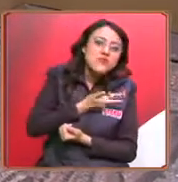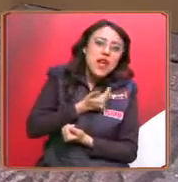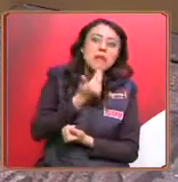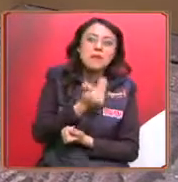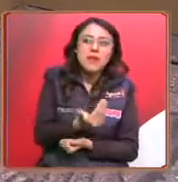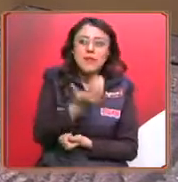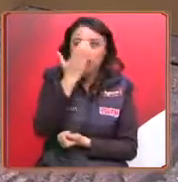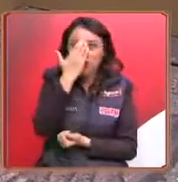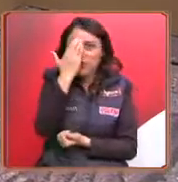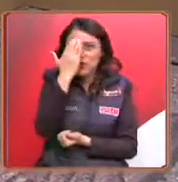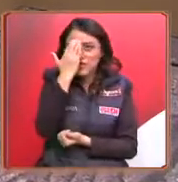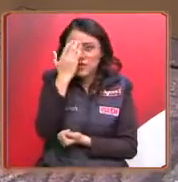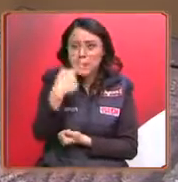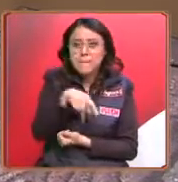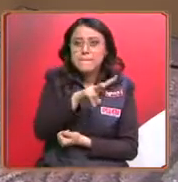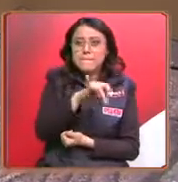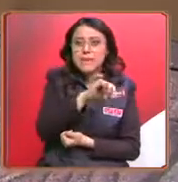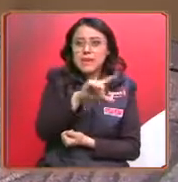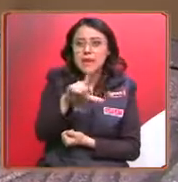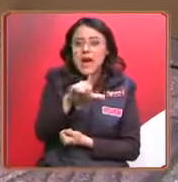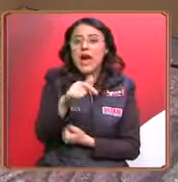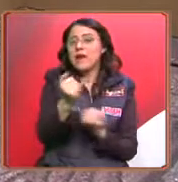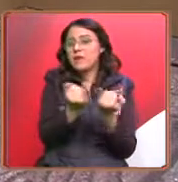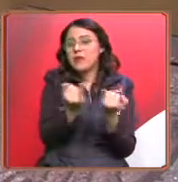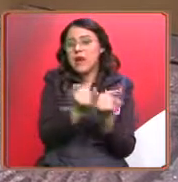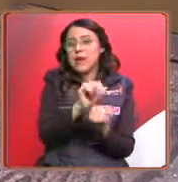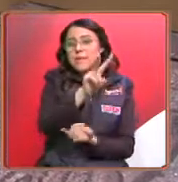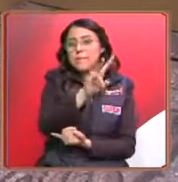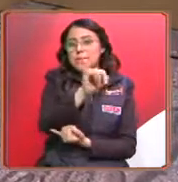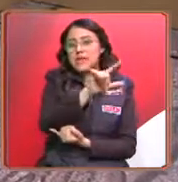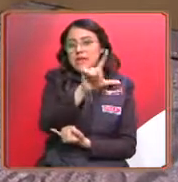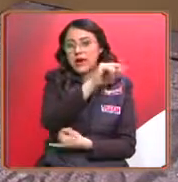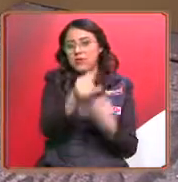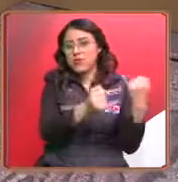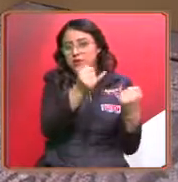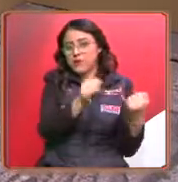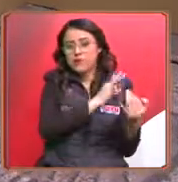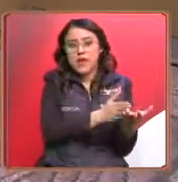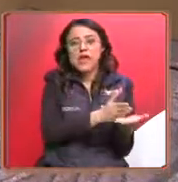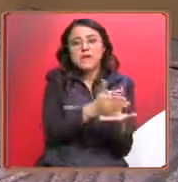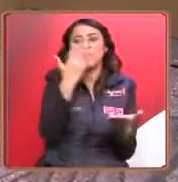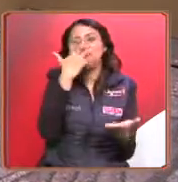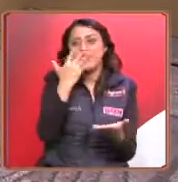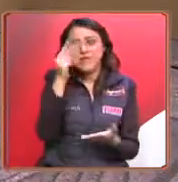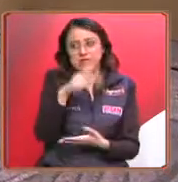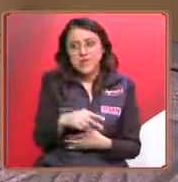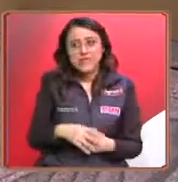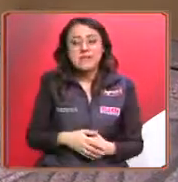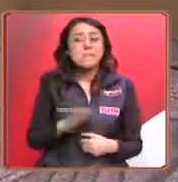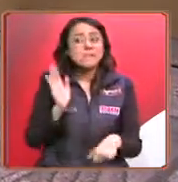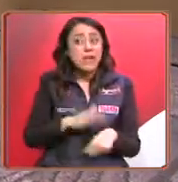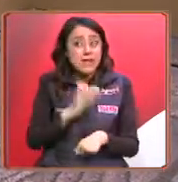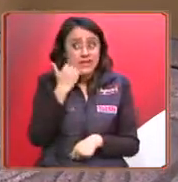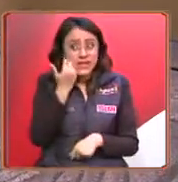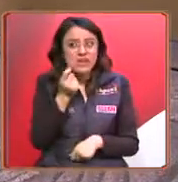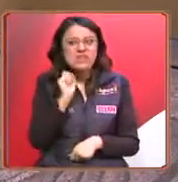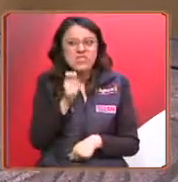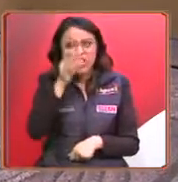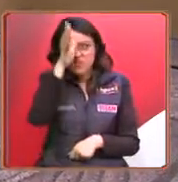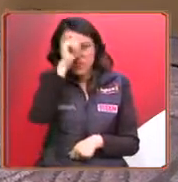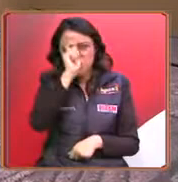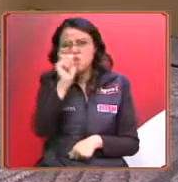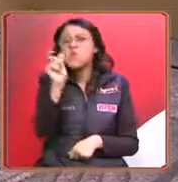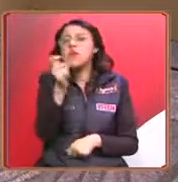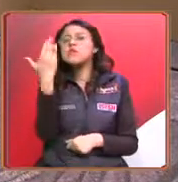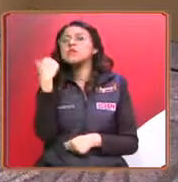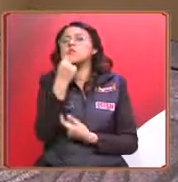a disfrutar a la Villa Juguetón, o sea, que ¿qué más le pueden pedir a la vida? No se puede pedir más. Oye, ¿tú qué recuerdo tienes